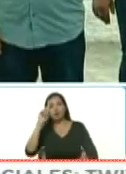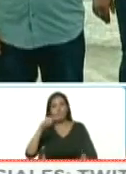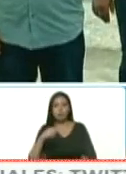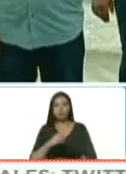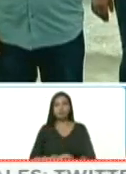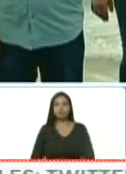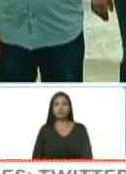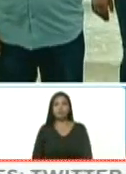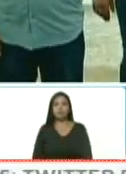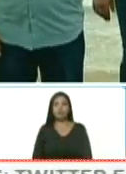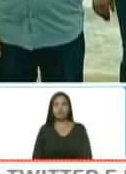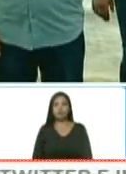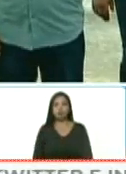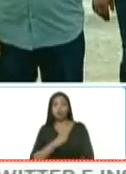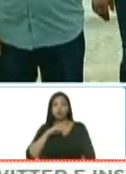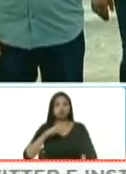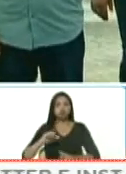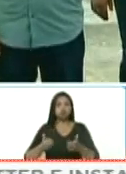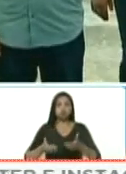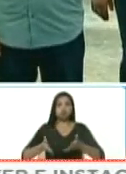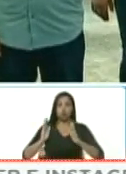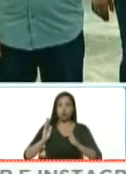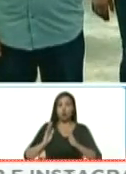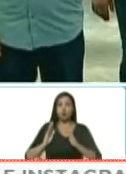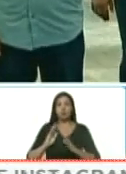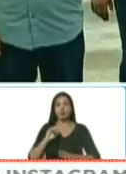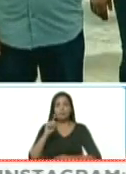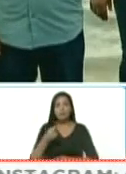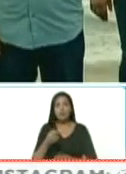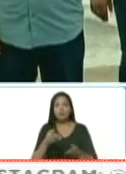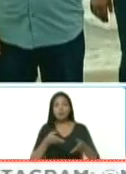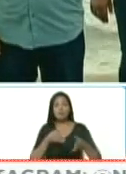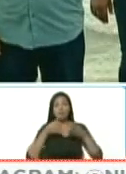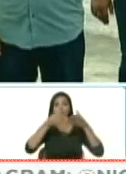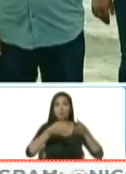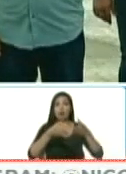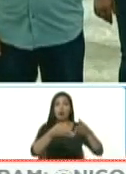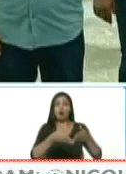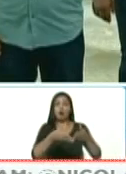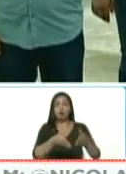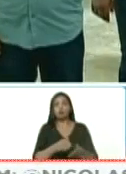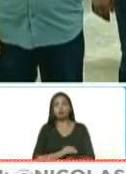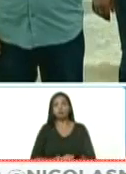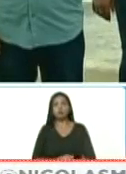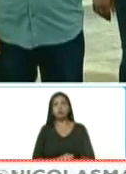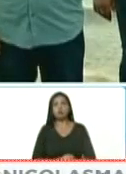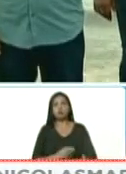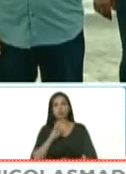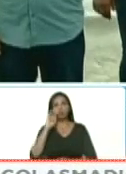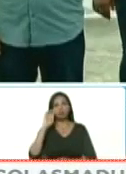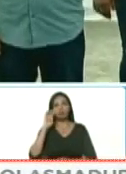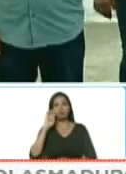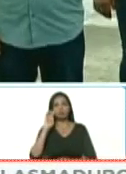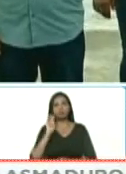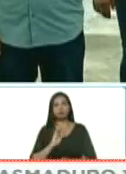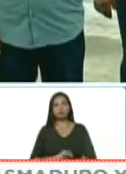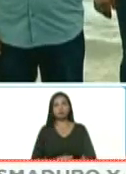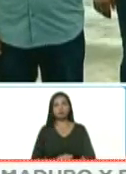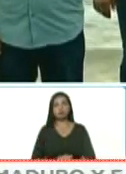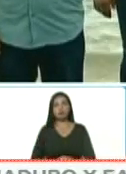Y estamos empezando a construir barcos de carga